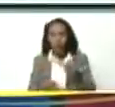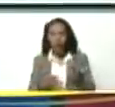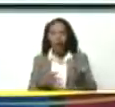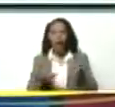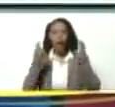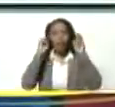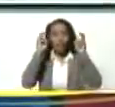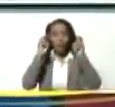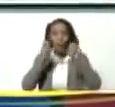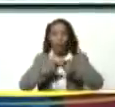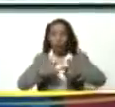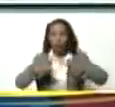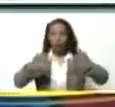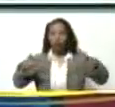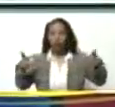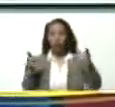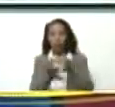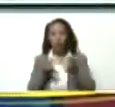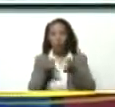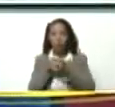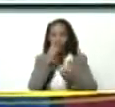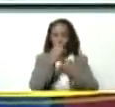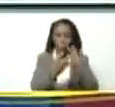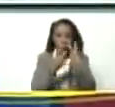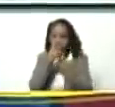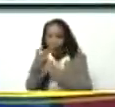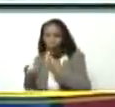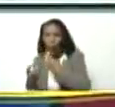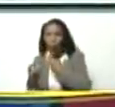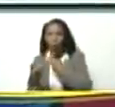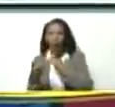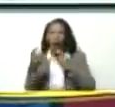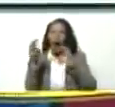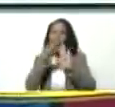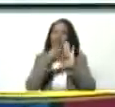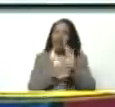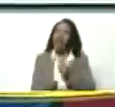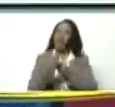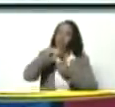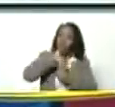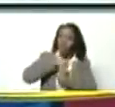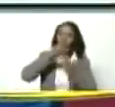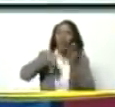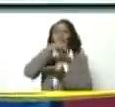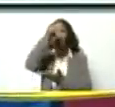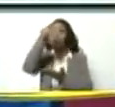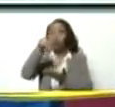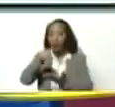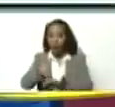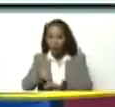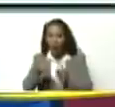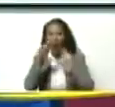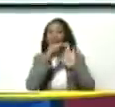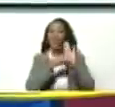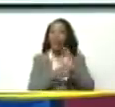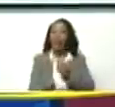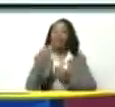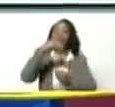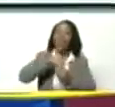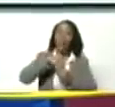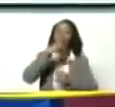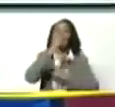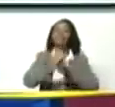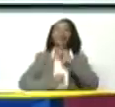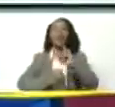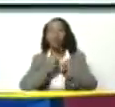de crecimiento del sector turismo a nivel interno, el turismo nacional, a nivel internacional, la